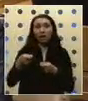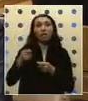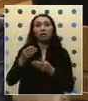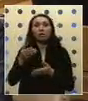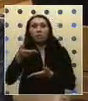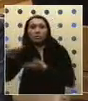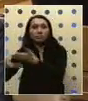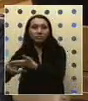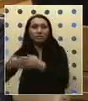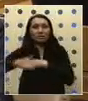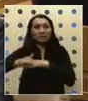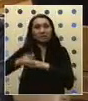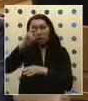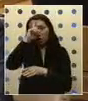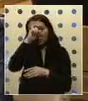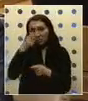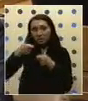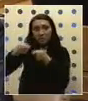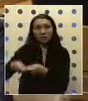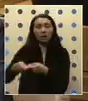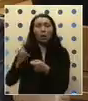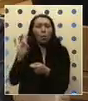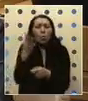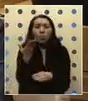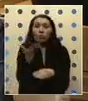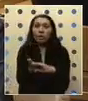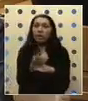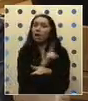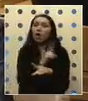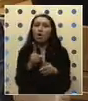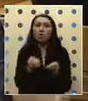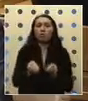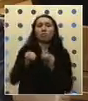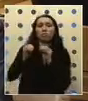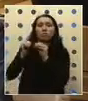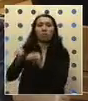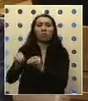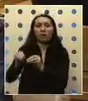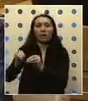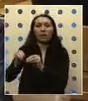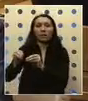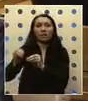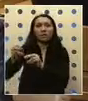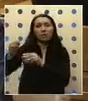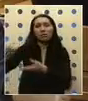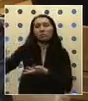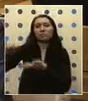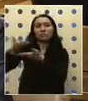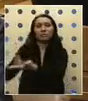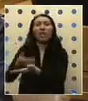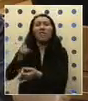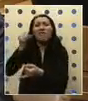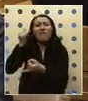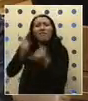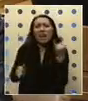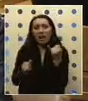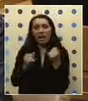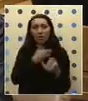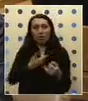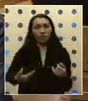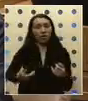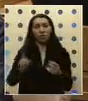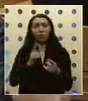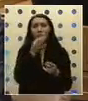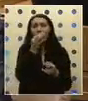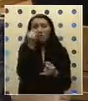hospitalarias, lo único que pedimos es que no se asignen concesiones al final de este gobierno, cosa que no ha hecho durante todo el gobierno,